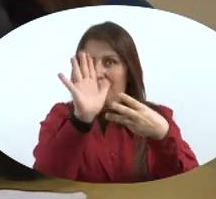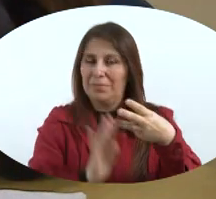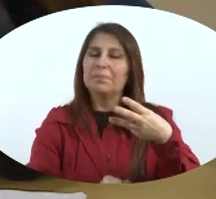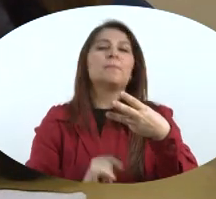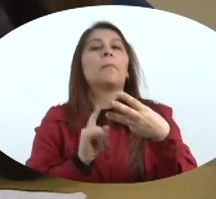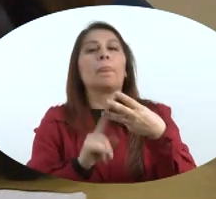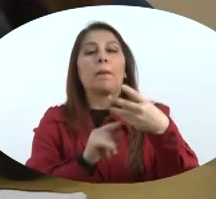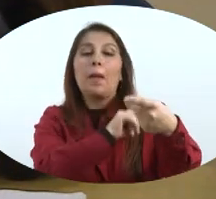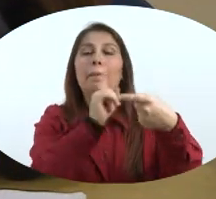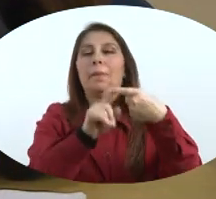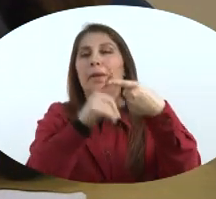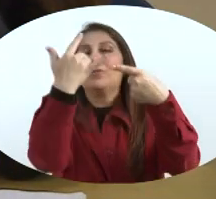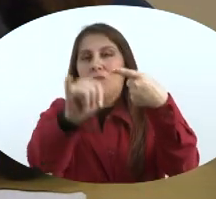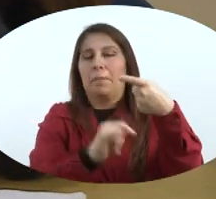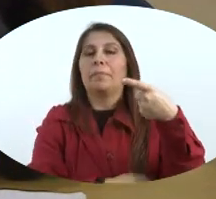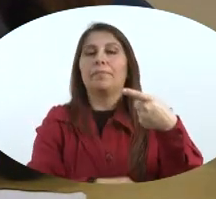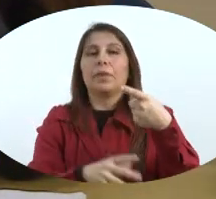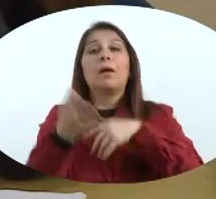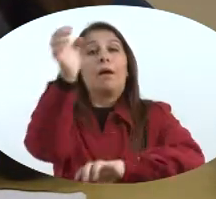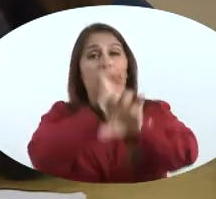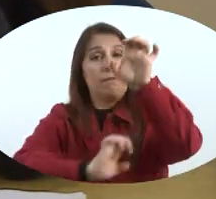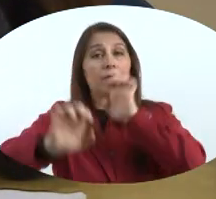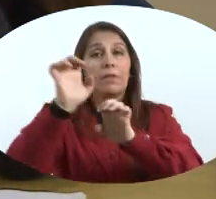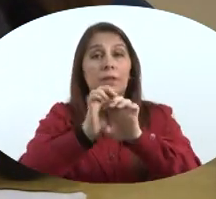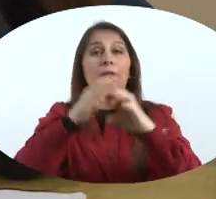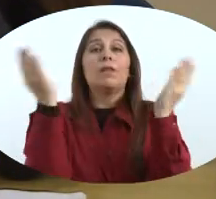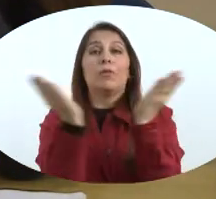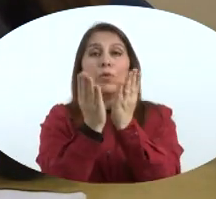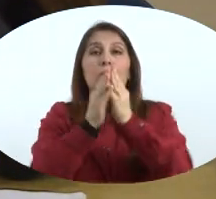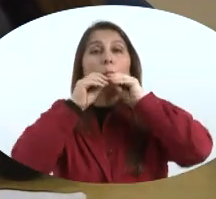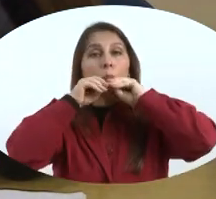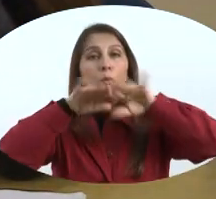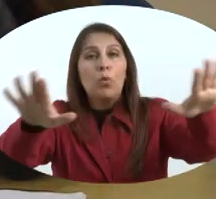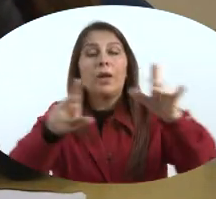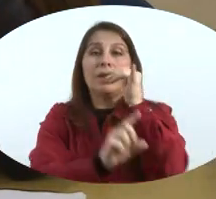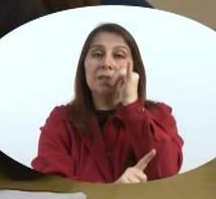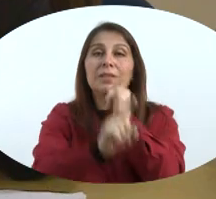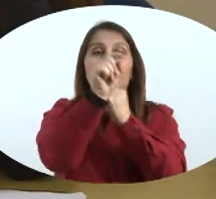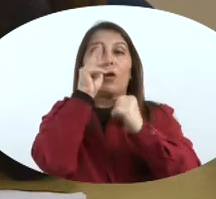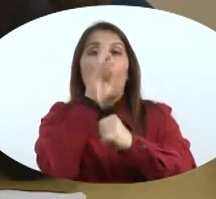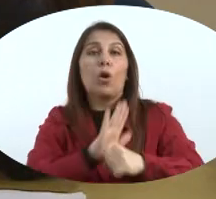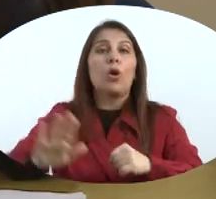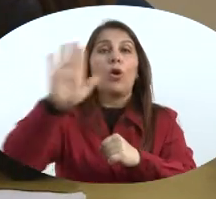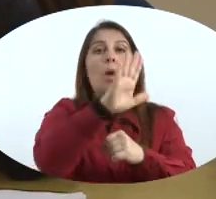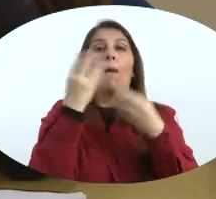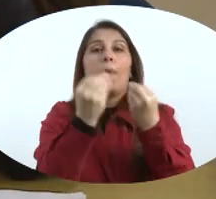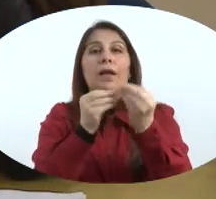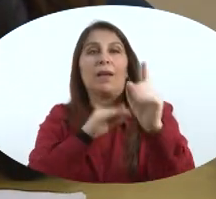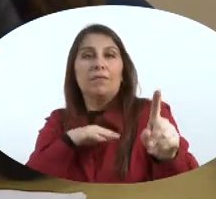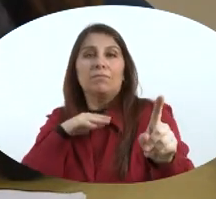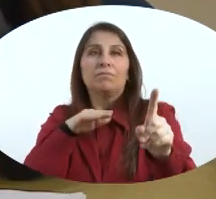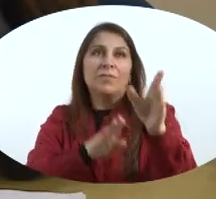pero entonces este es nuestro primero vamos a defender una educación pública científica nacional para el desarrollo del país con un criterio de soberanía